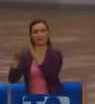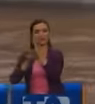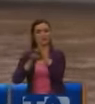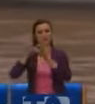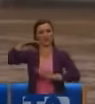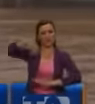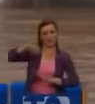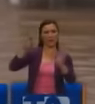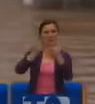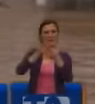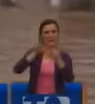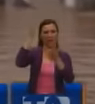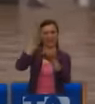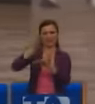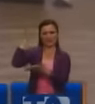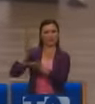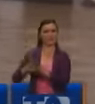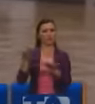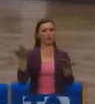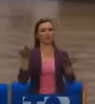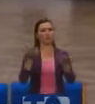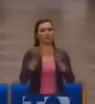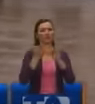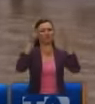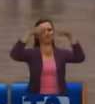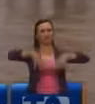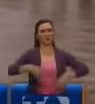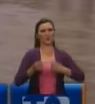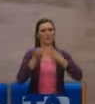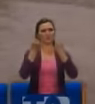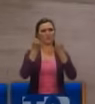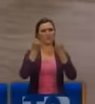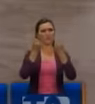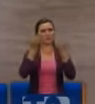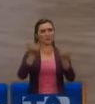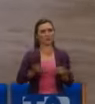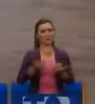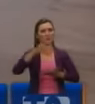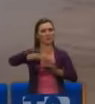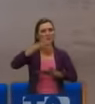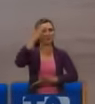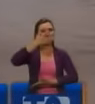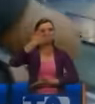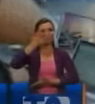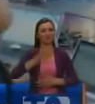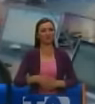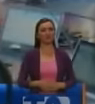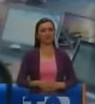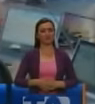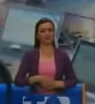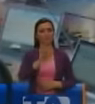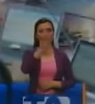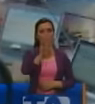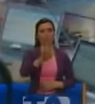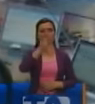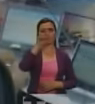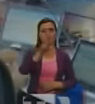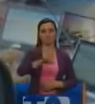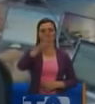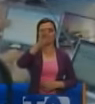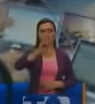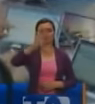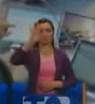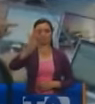servicios básicos son partes de las consecuencias que deja el invierno fuerte hasta el momento en la provincia de Esmeraldas. 2.083 familias